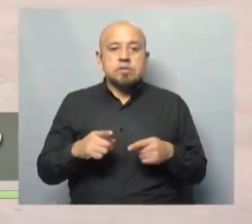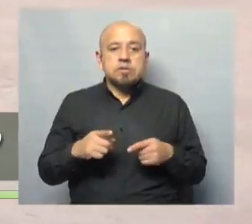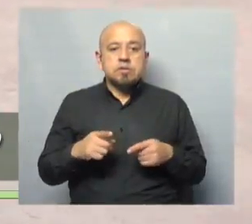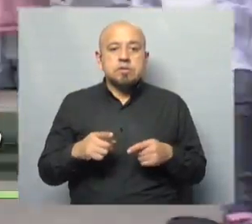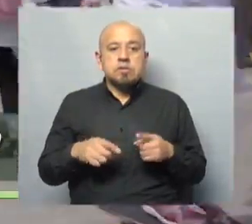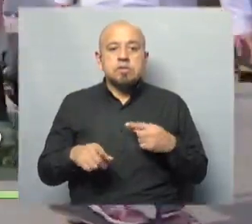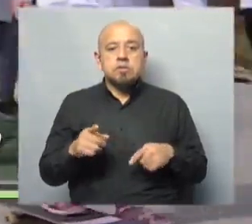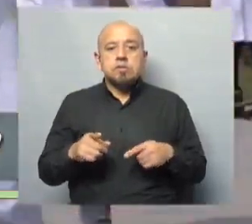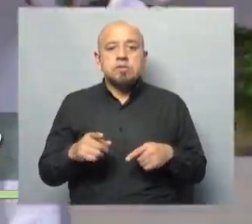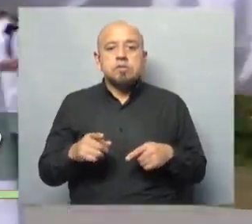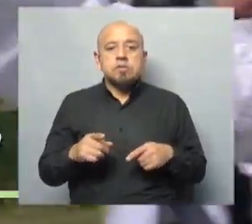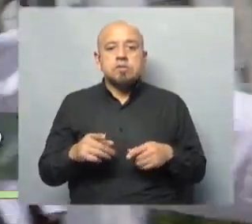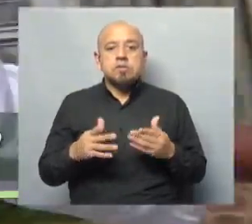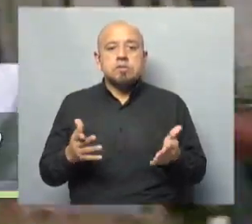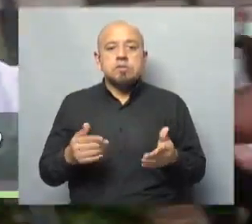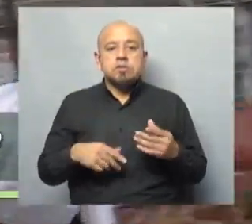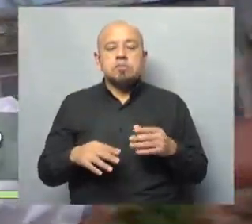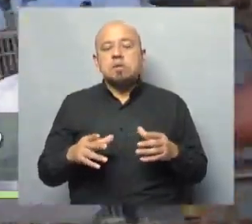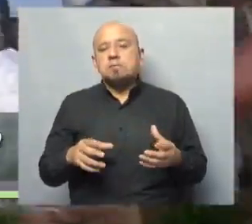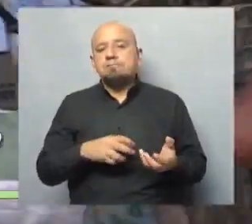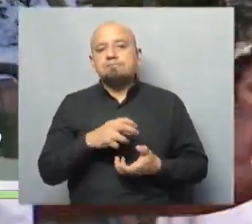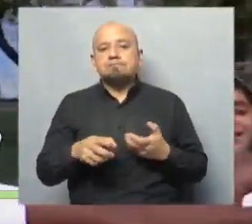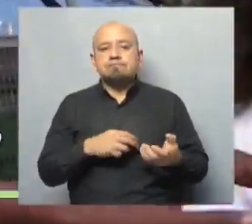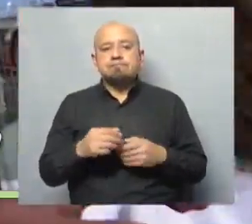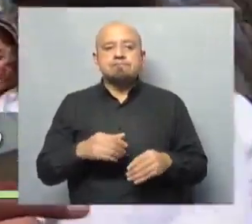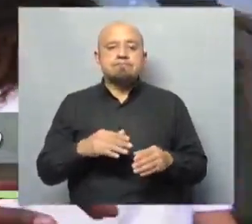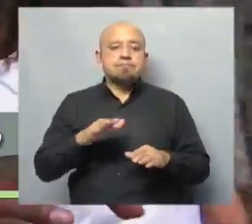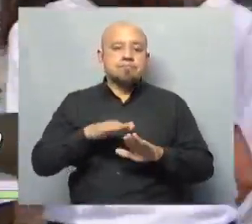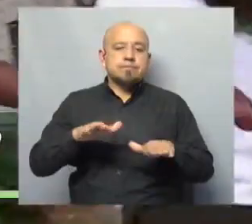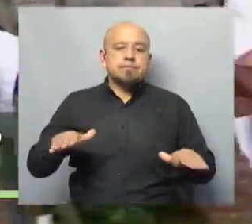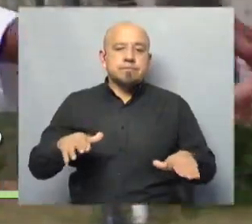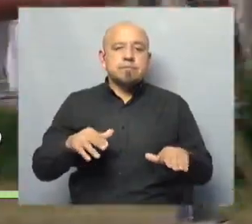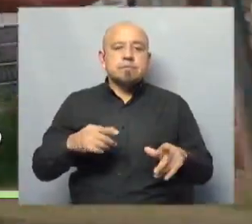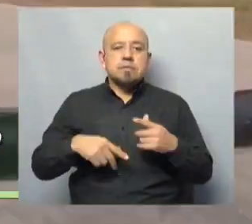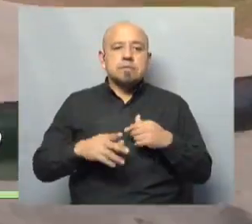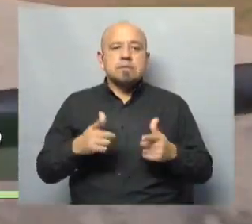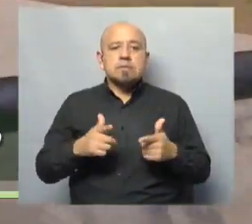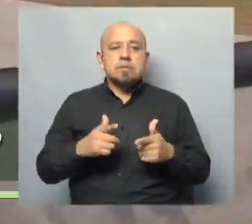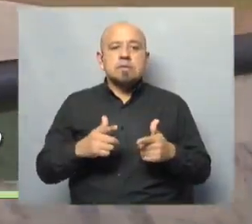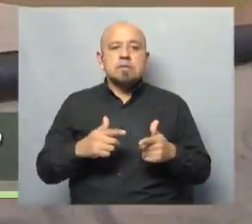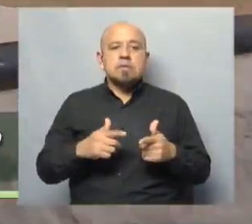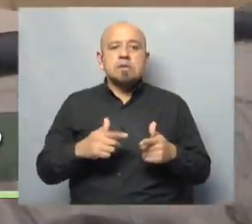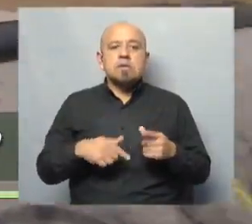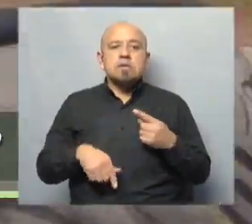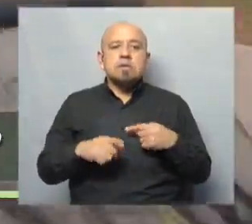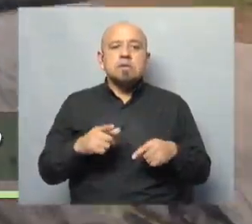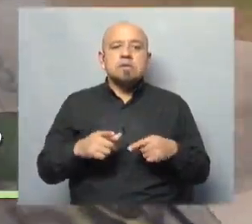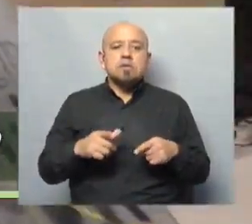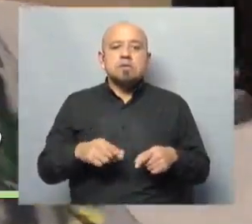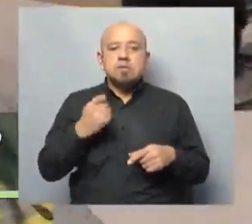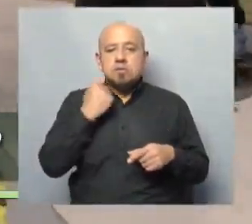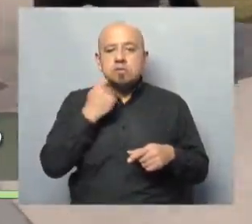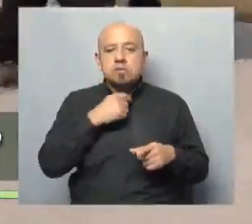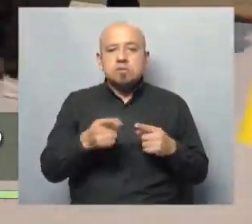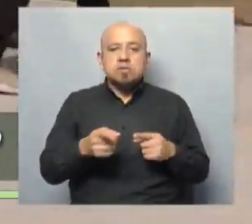o con picadores y todo eso más complicado que un niño ingresé a la pista no están las reglas claras nadie te las enseña y estaba haciendo falta esto